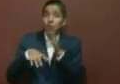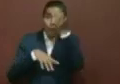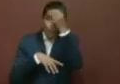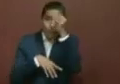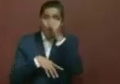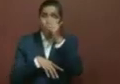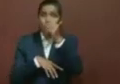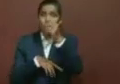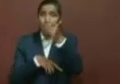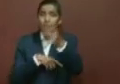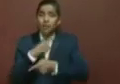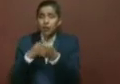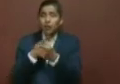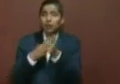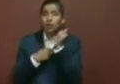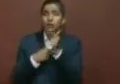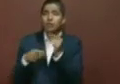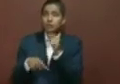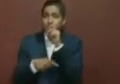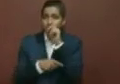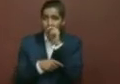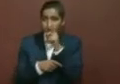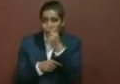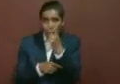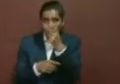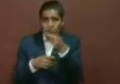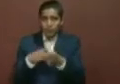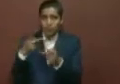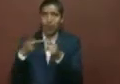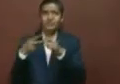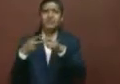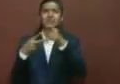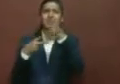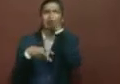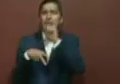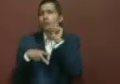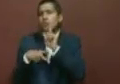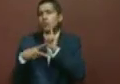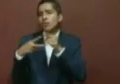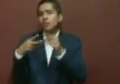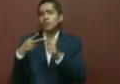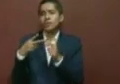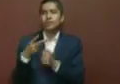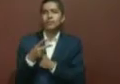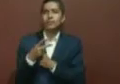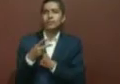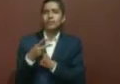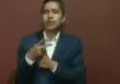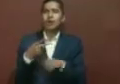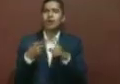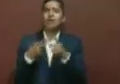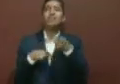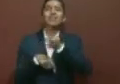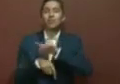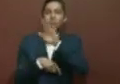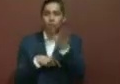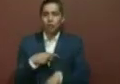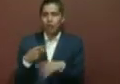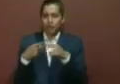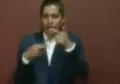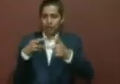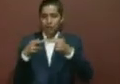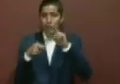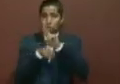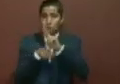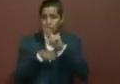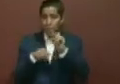comentario, pregunta. Sí, dos preguntas. A la secretaria preguntarle para el Día de Muertos, si en la región de